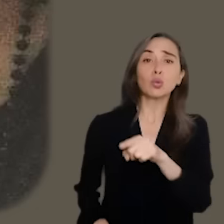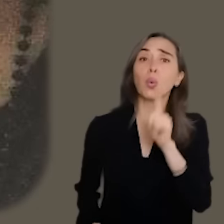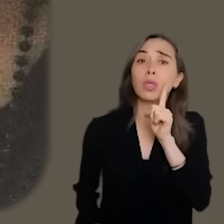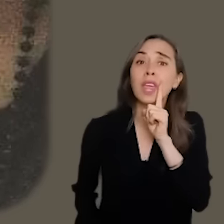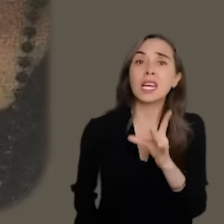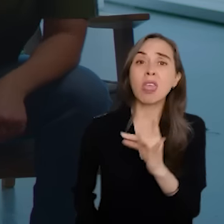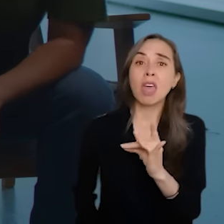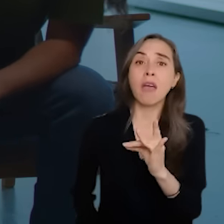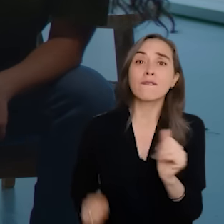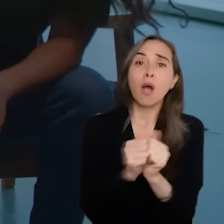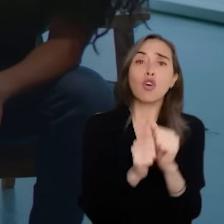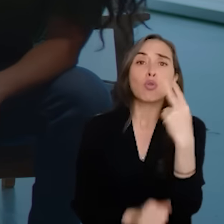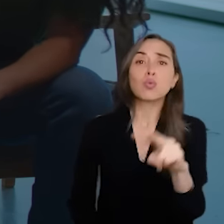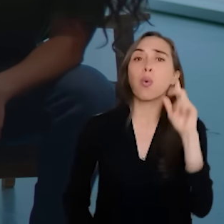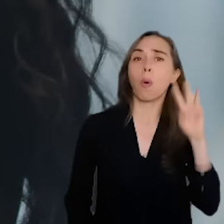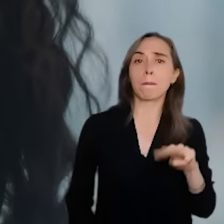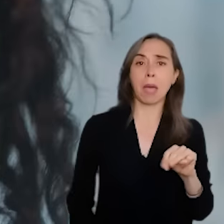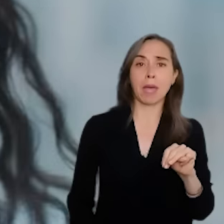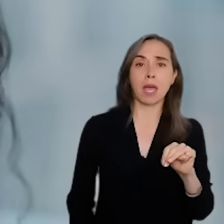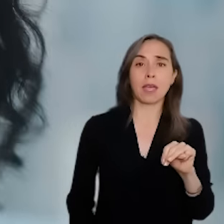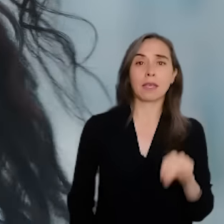Es una deuda con tu mamá.